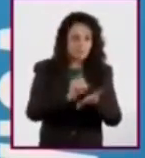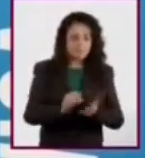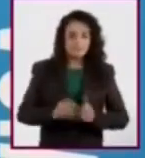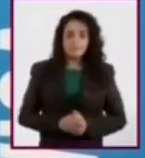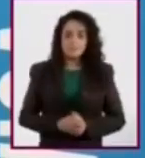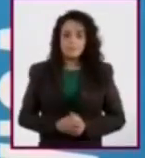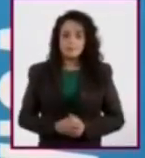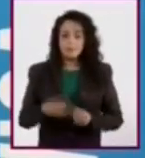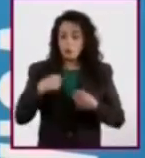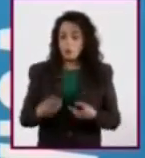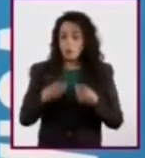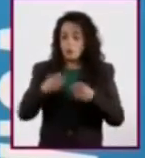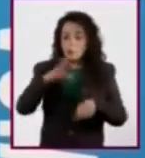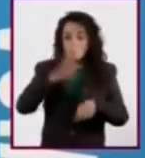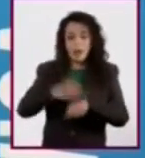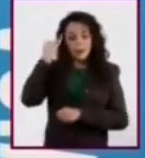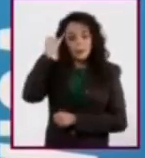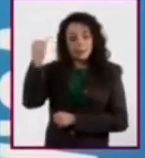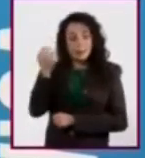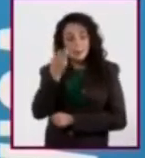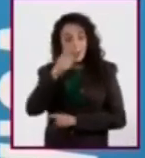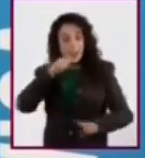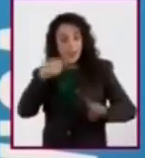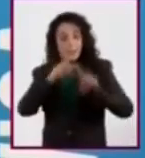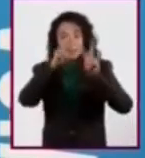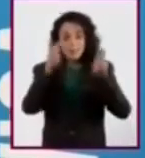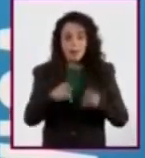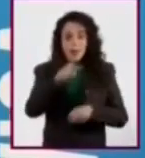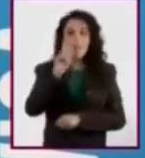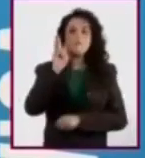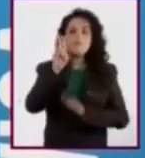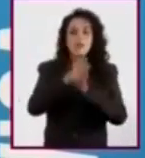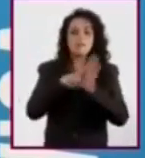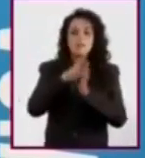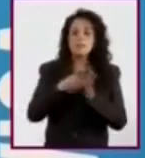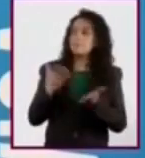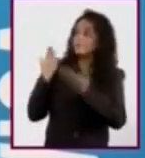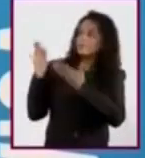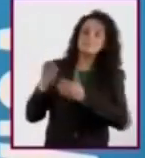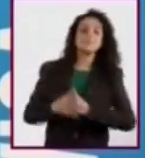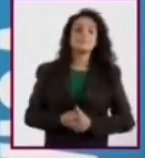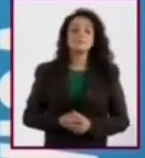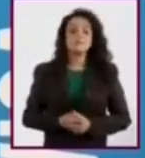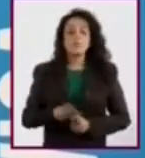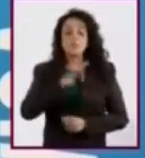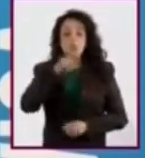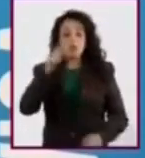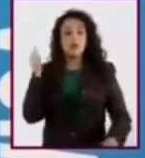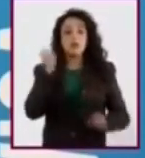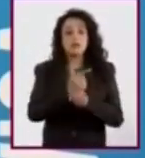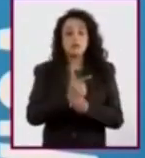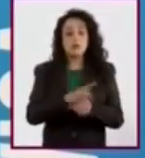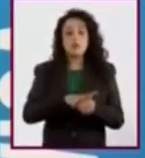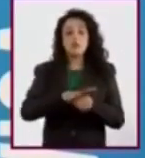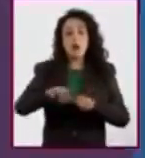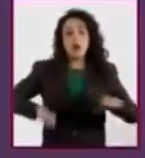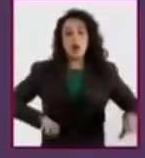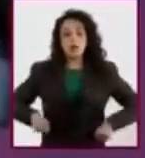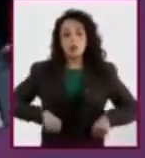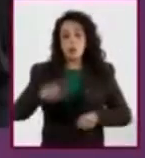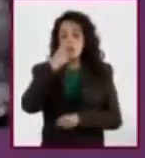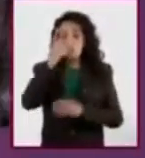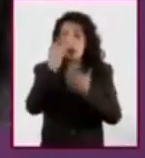al respecto, les invito a ver y escuchar con atención el siguiente fragmento. Identifiquen qué acciones se